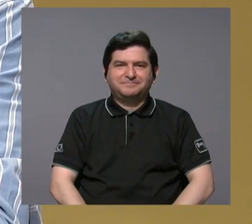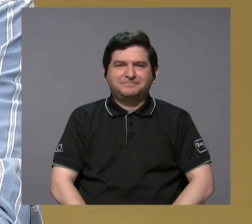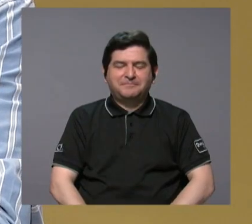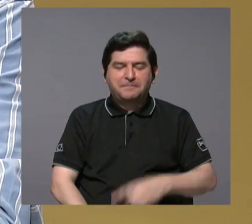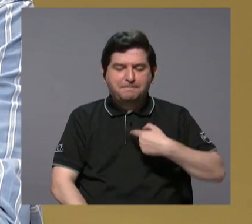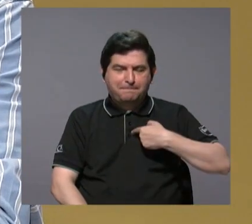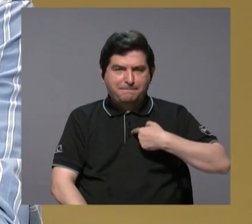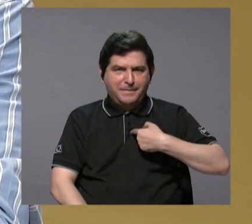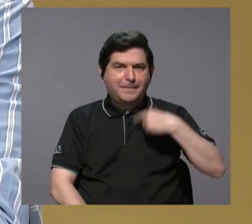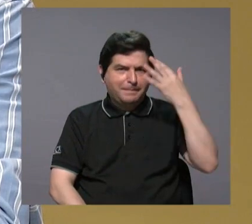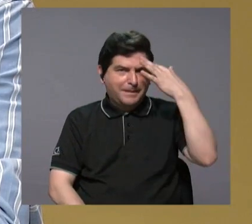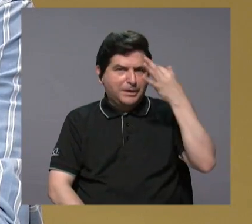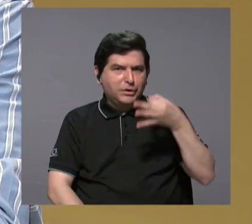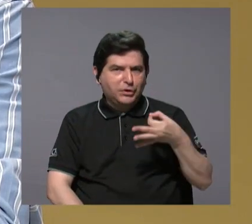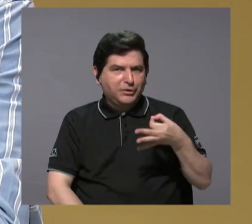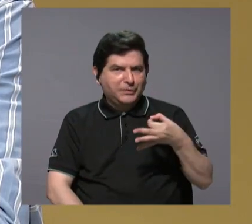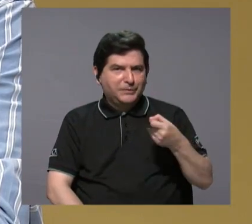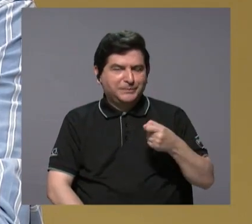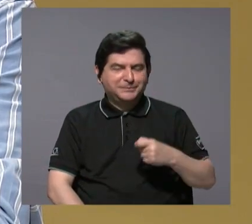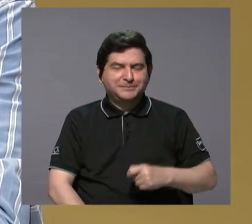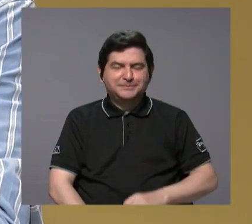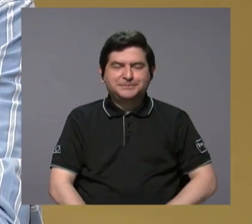Yo creo